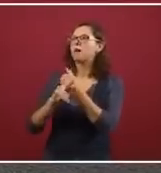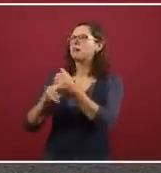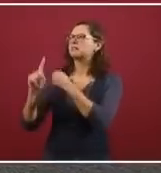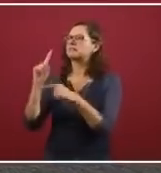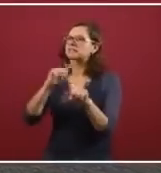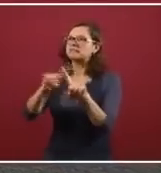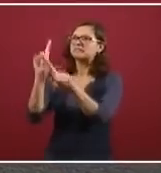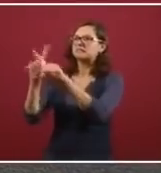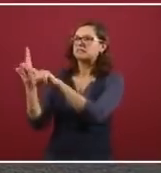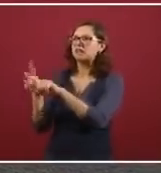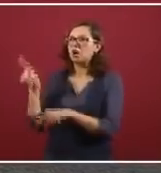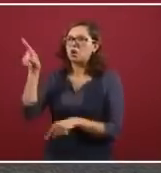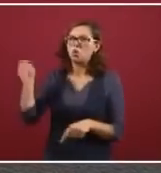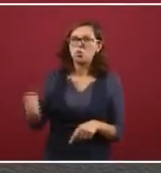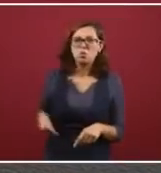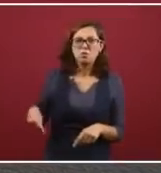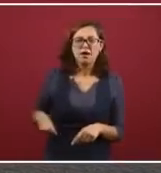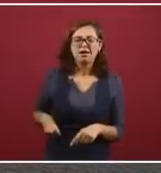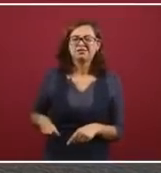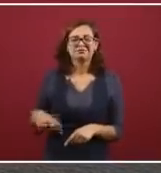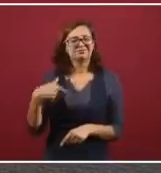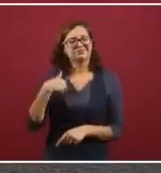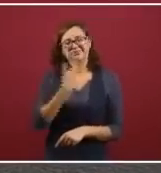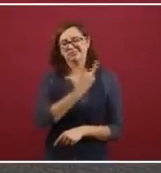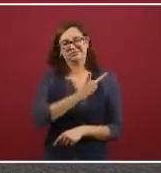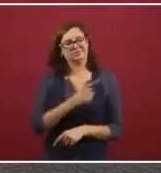porque creo que